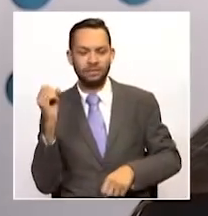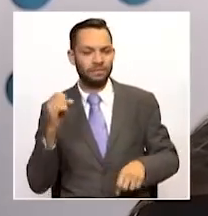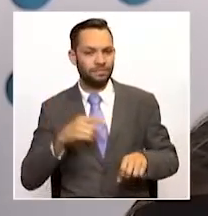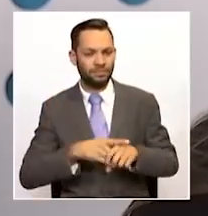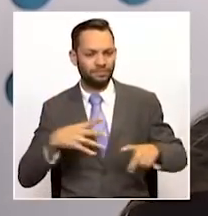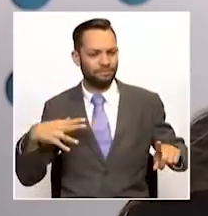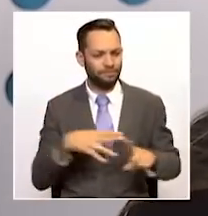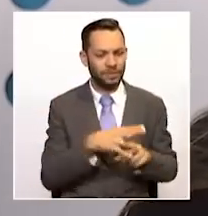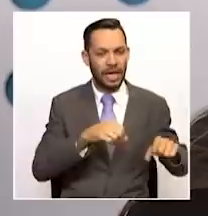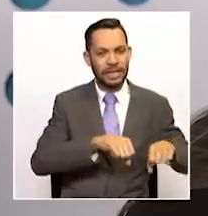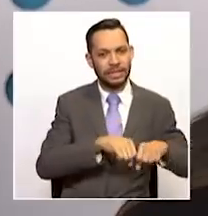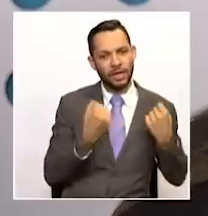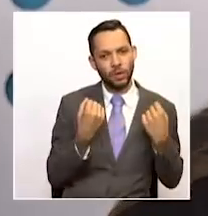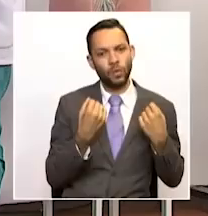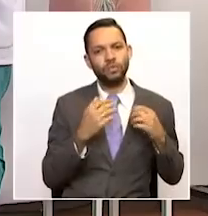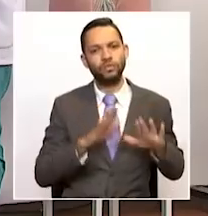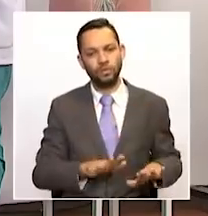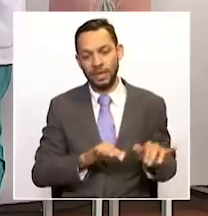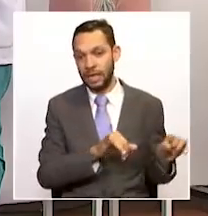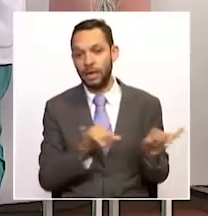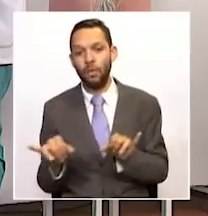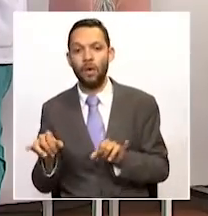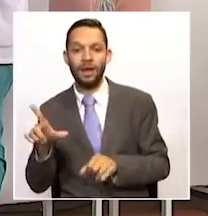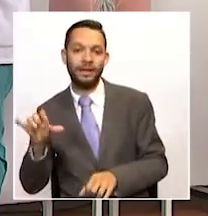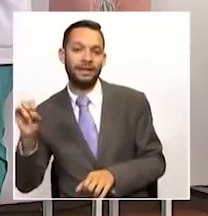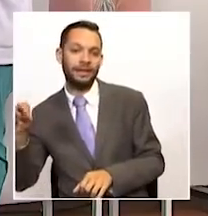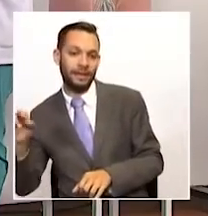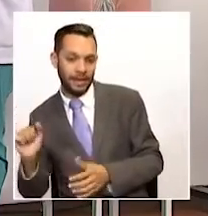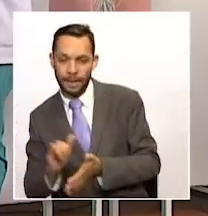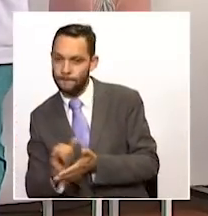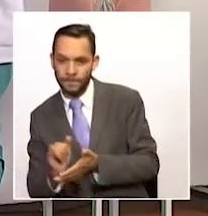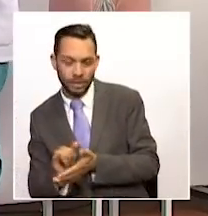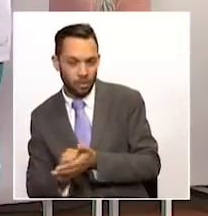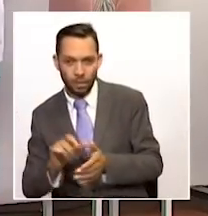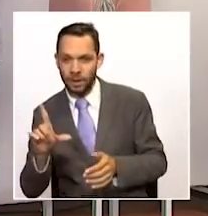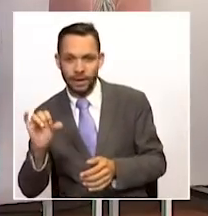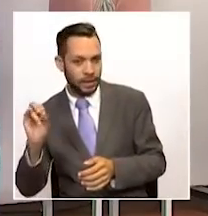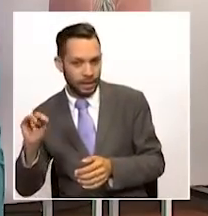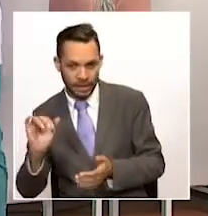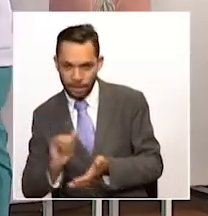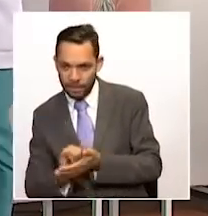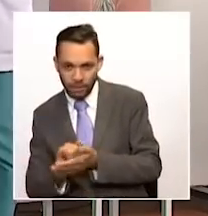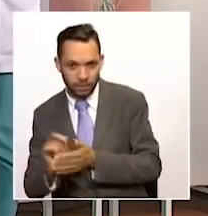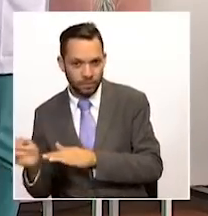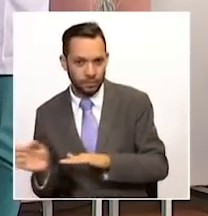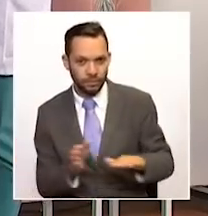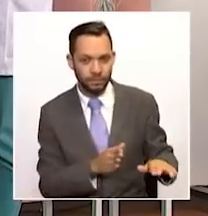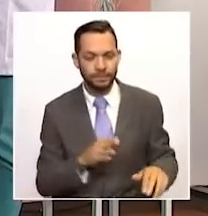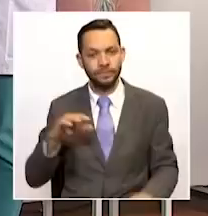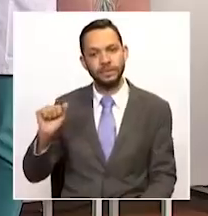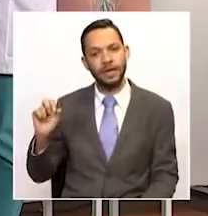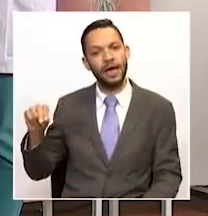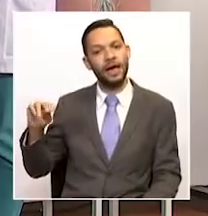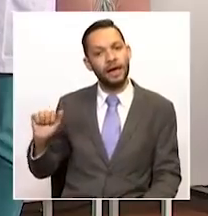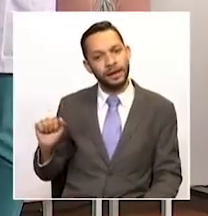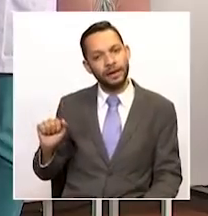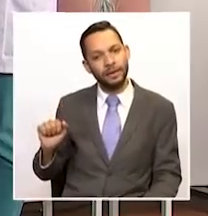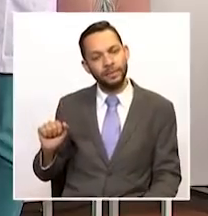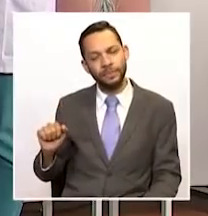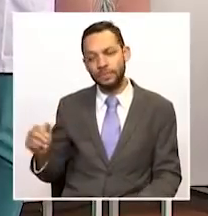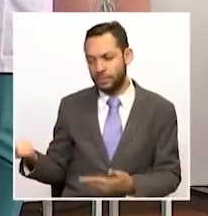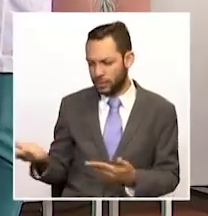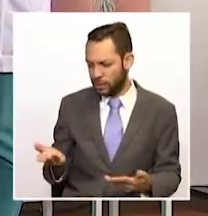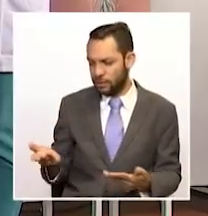podía entonces llenamos del mismo día lo menos anatilde londoño grass